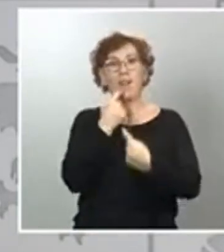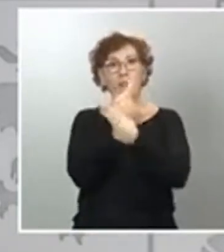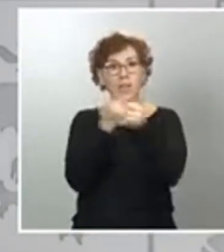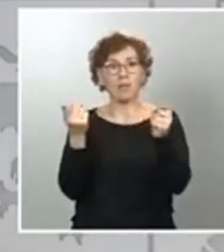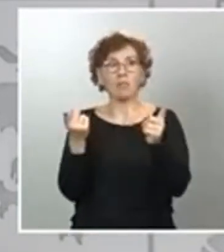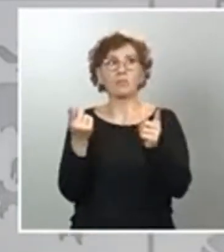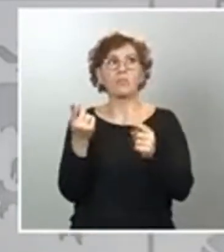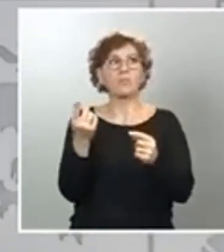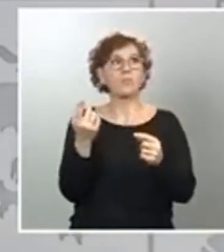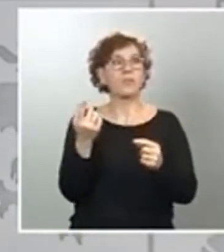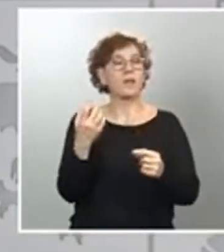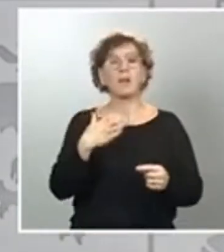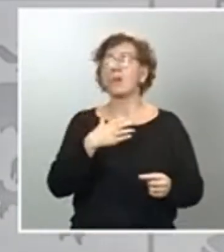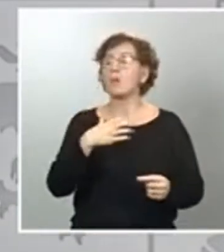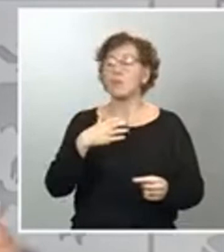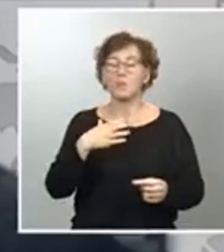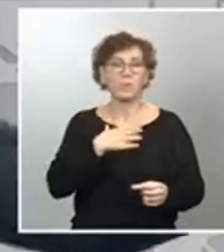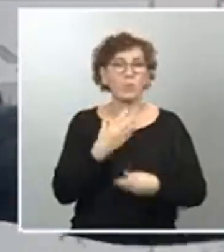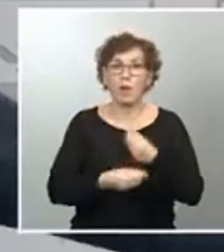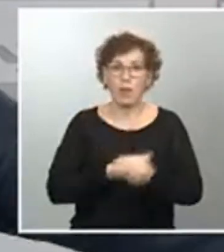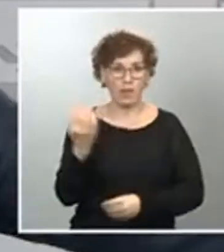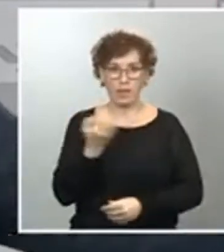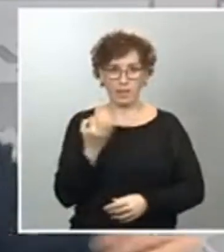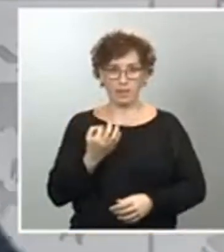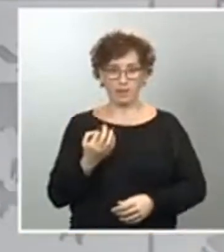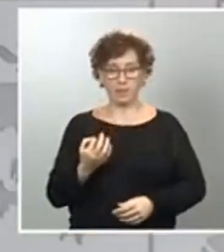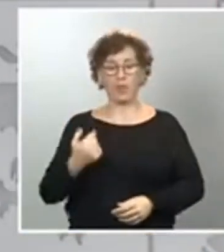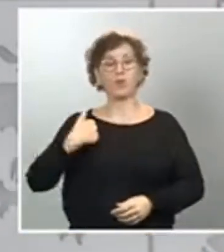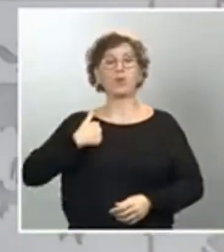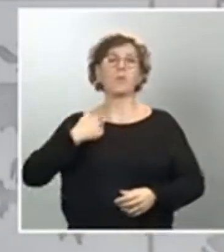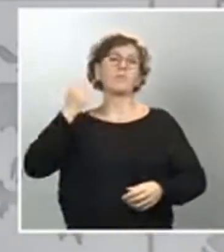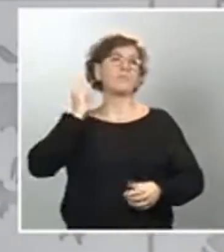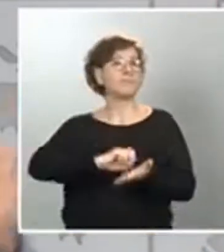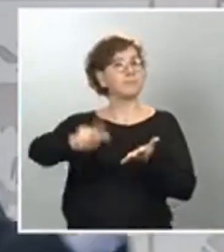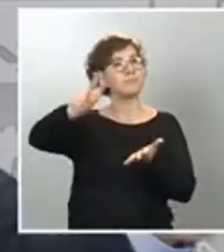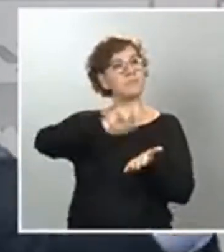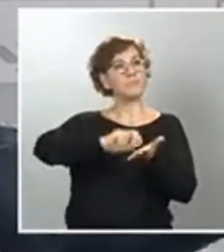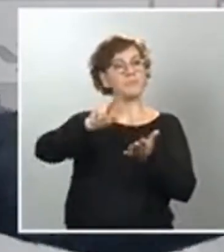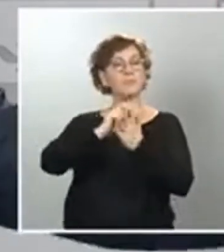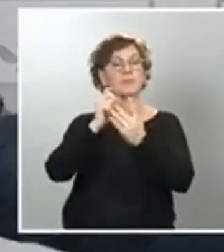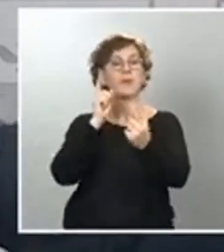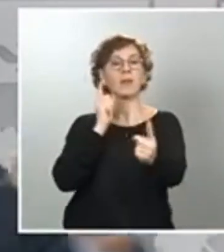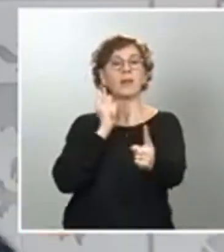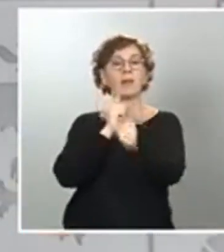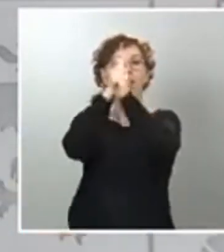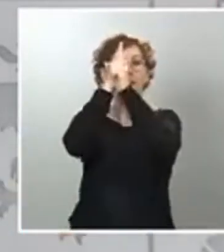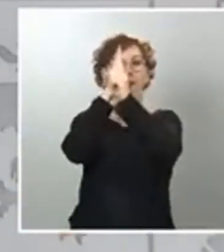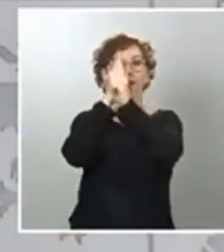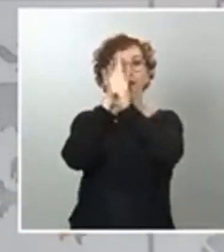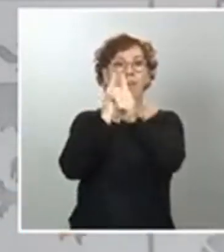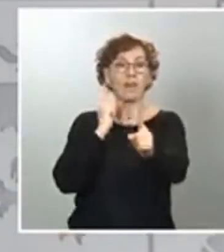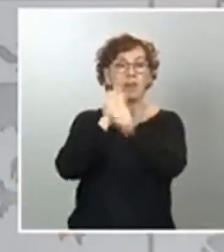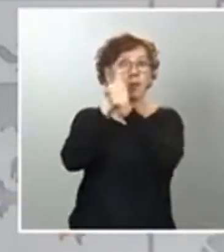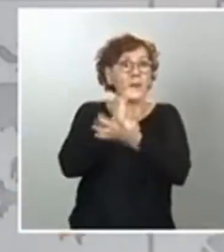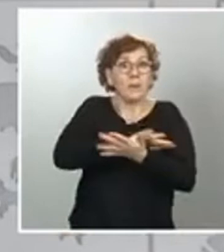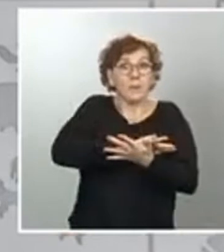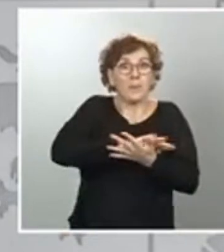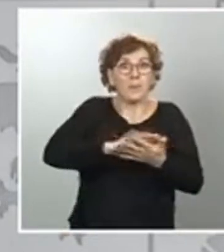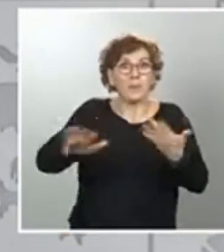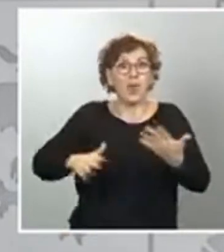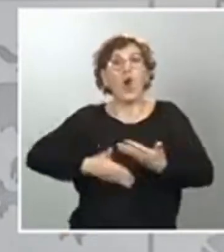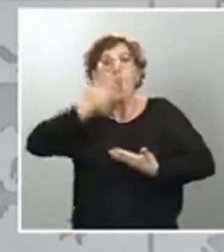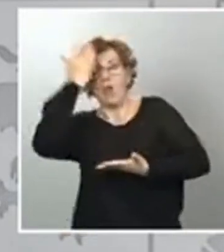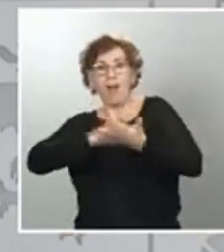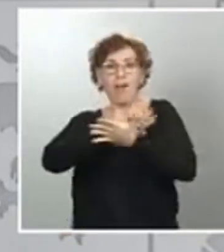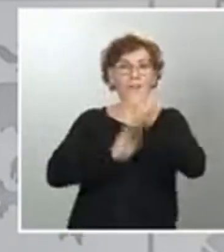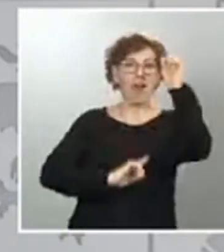es caminar y pararnos a hablar con otras personas que a lo mejor llevábamos semanas sin verlas, porque lo que queremos